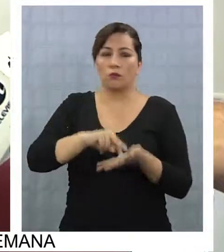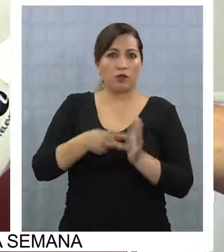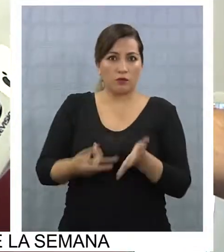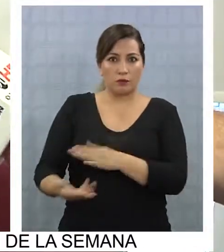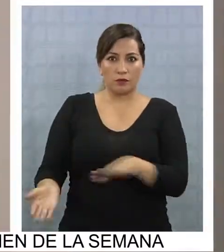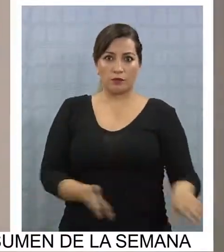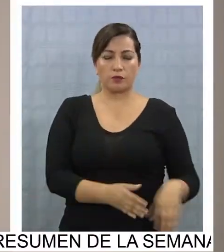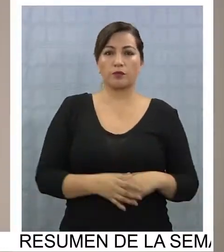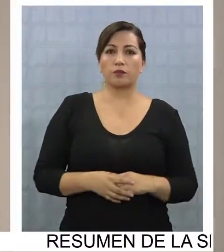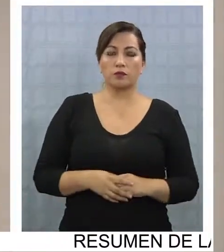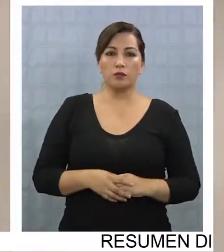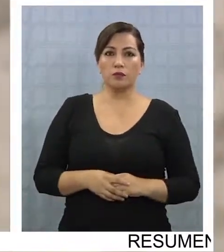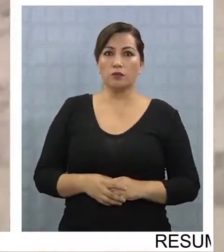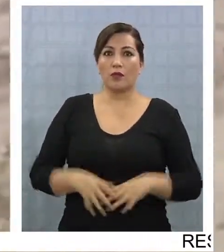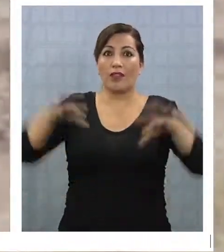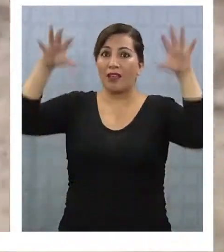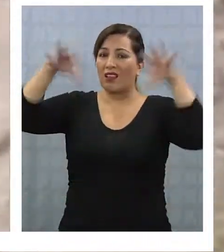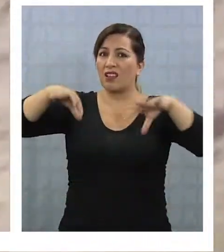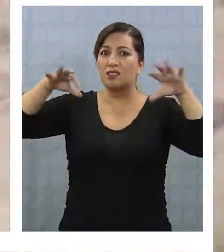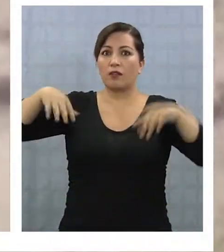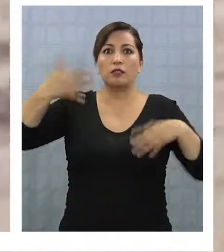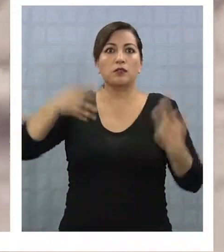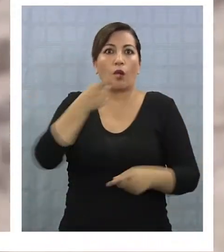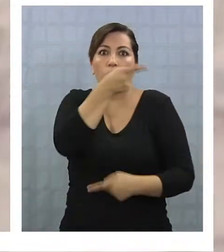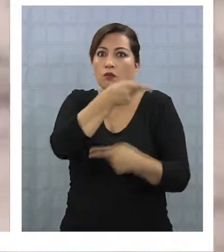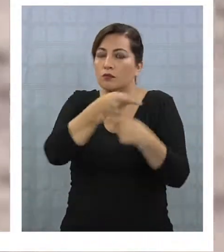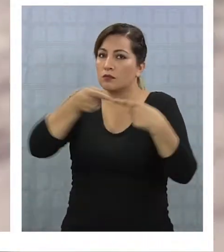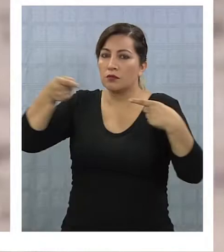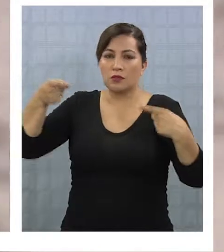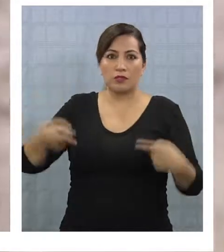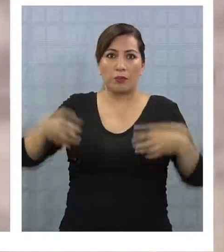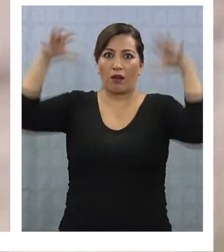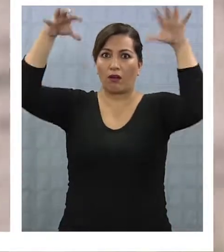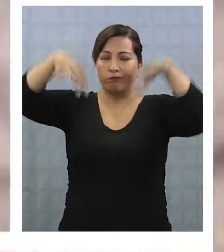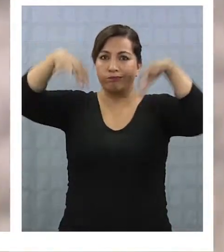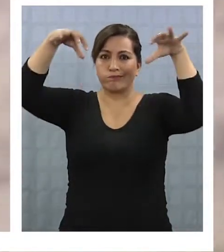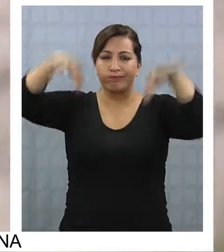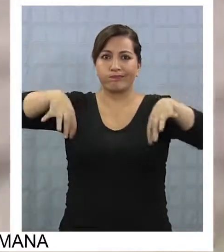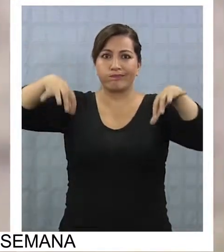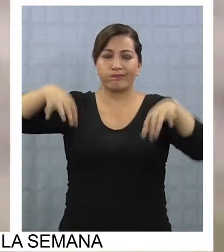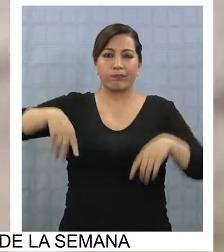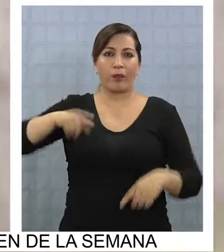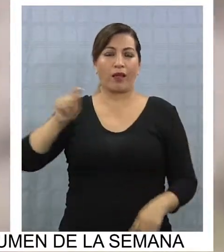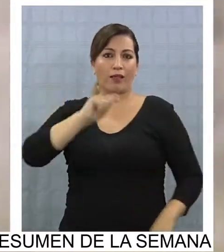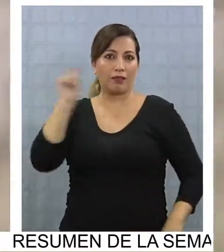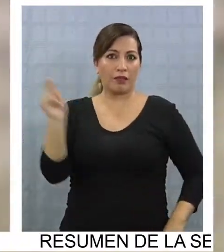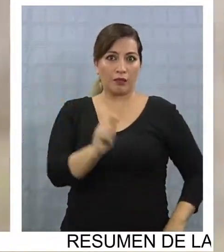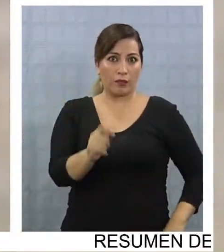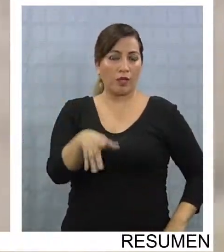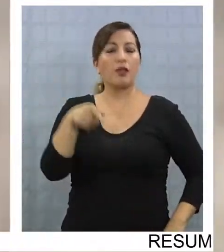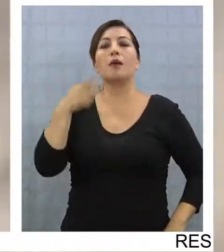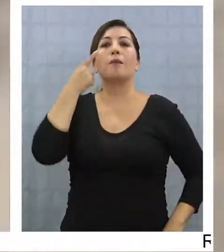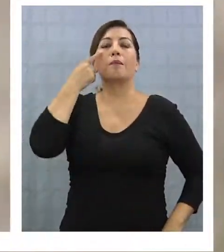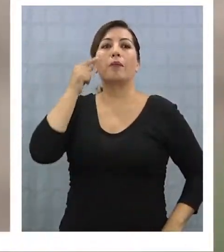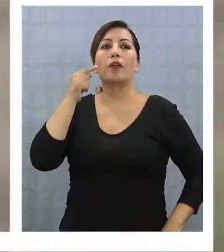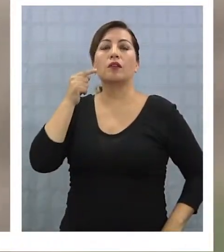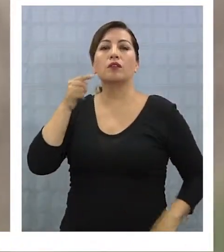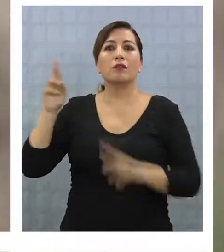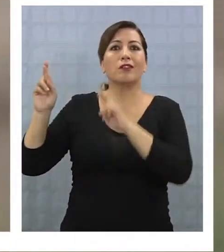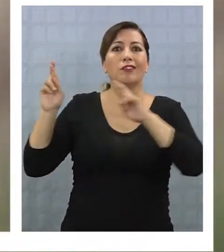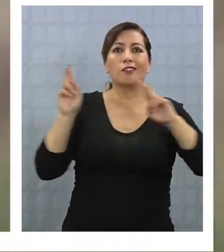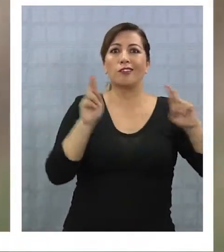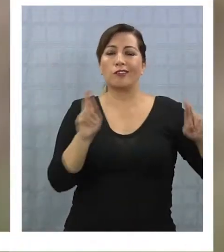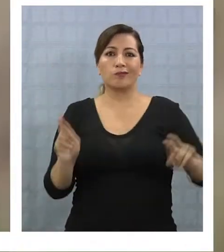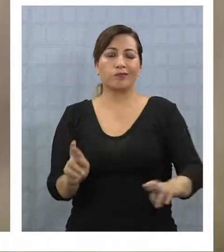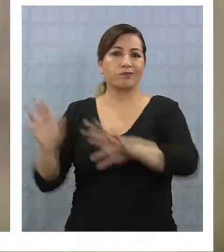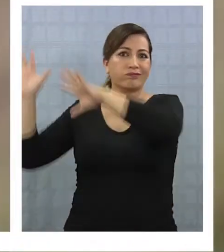habido ningún problema. Las lluvias llevan una semana presentes en la precordillera y cordillera de Tarapacá. Sin embargo, las